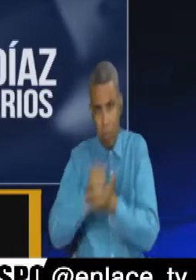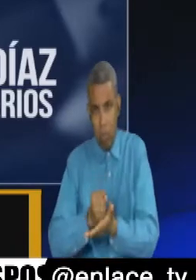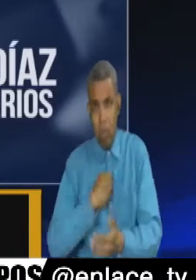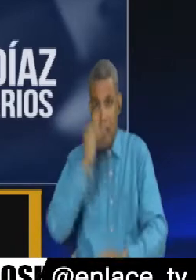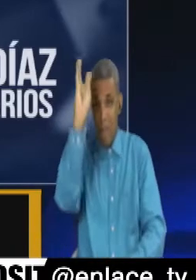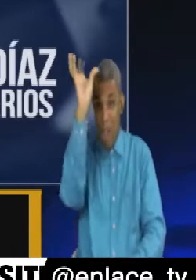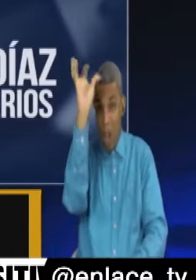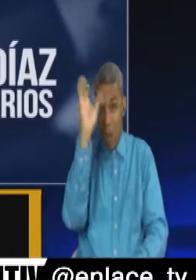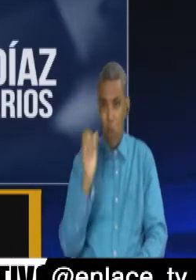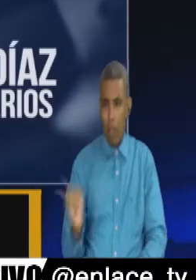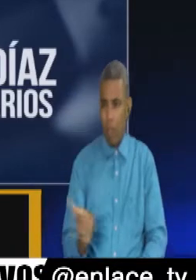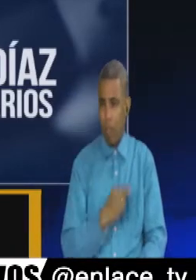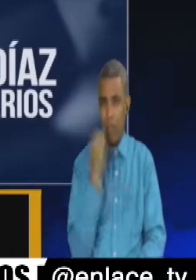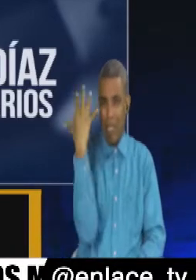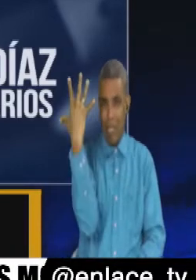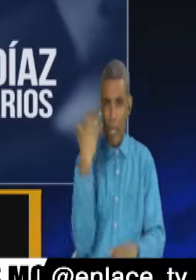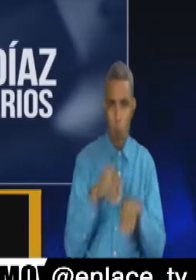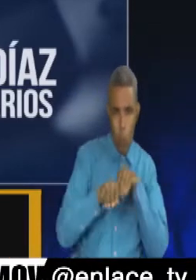nuestra máquina de rescate.